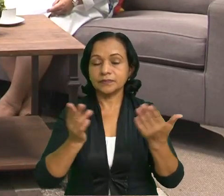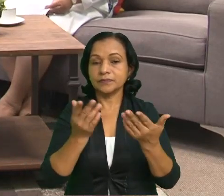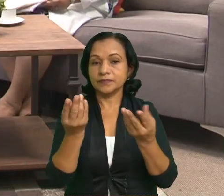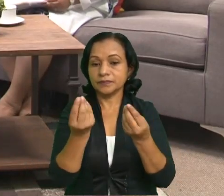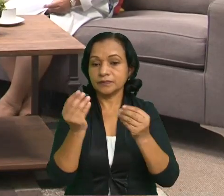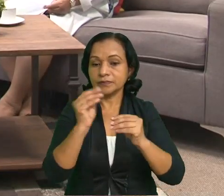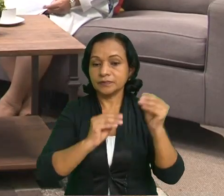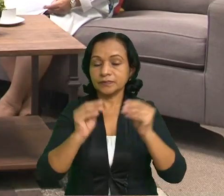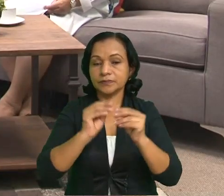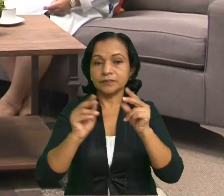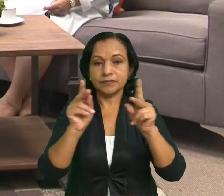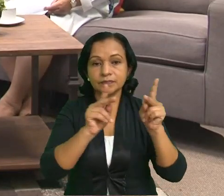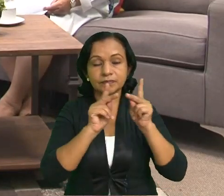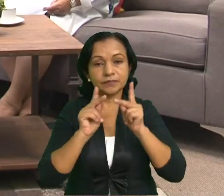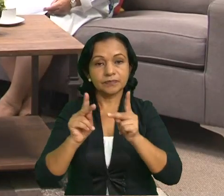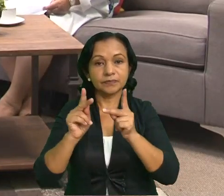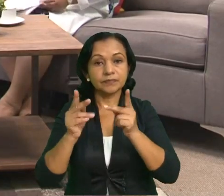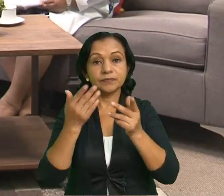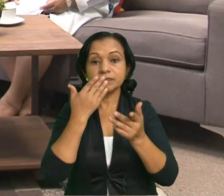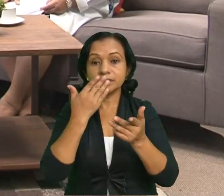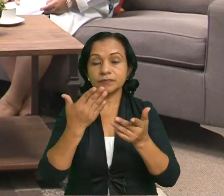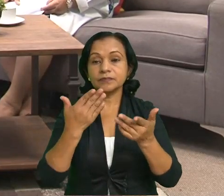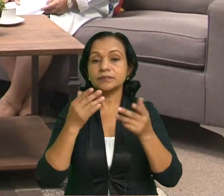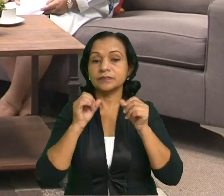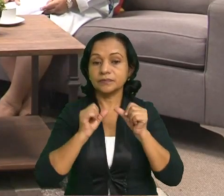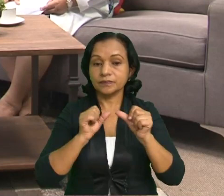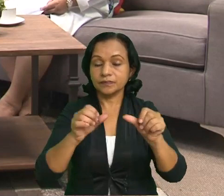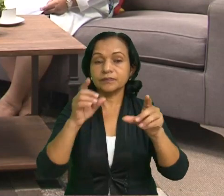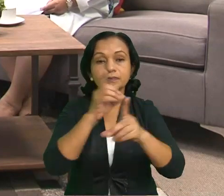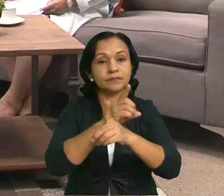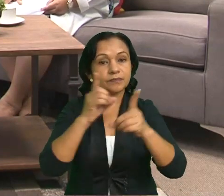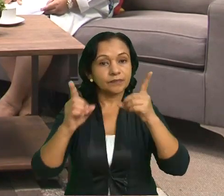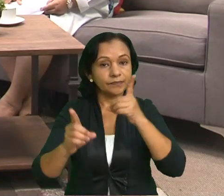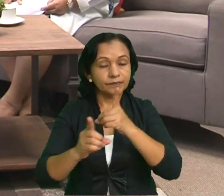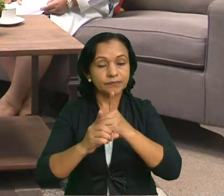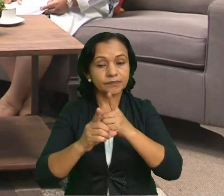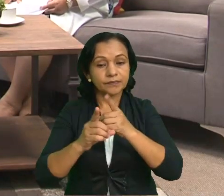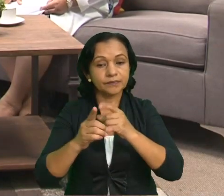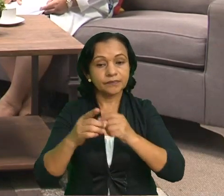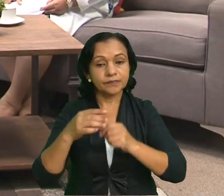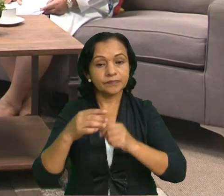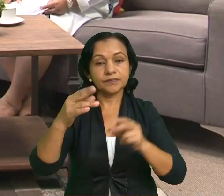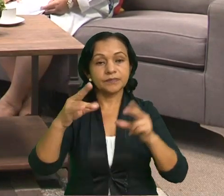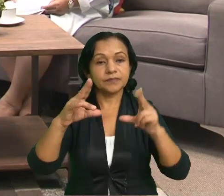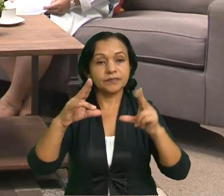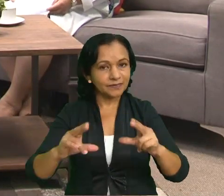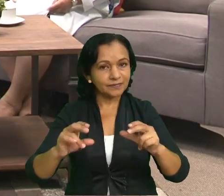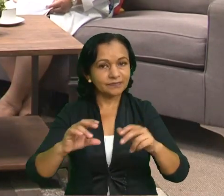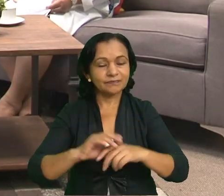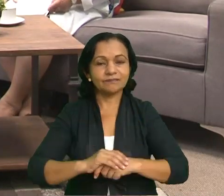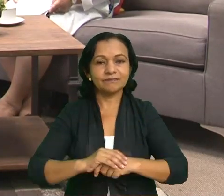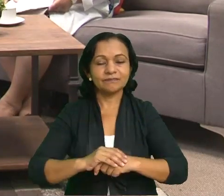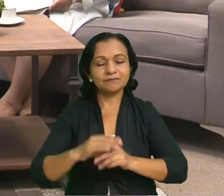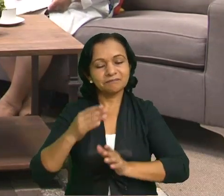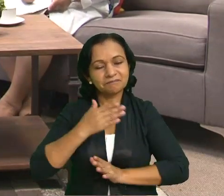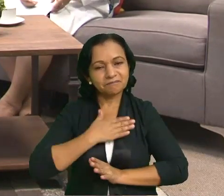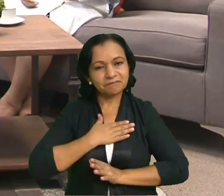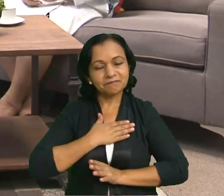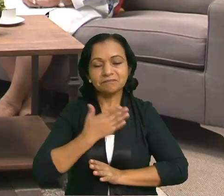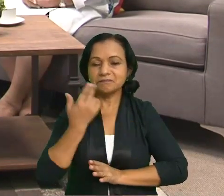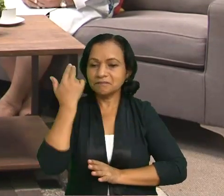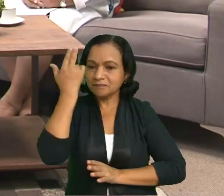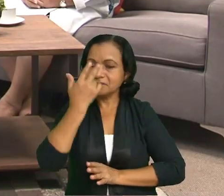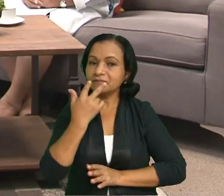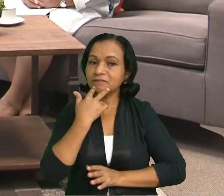personas únicamente activas an así que tenemos que continuar fortaleciendo por el futuro de nuestro país claro que sí compañera marta de mi parte no tengo más preguntas